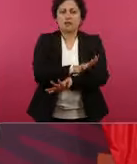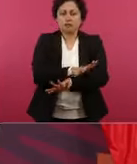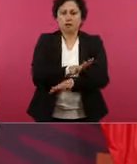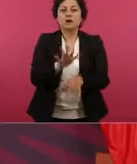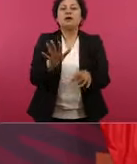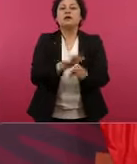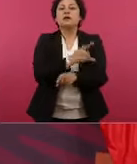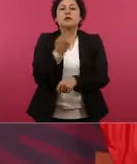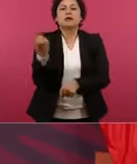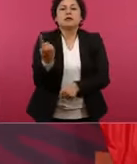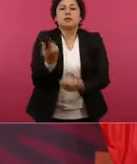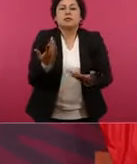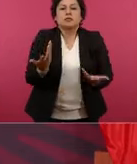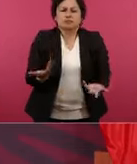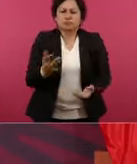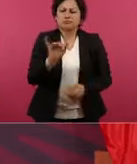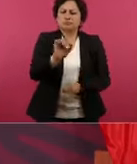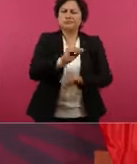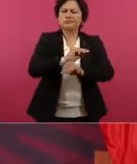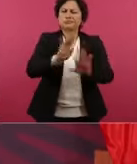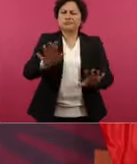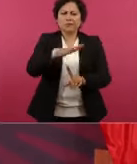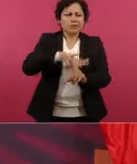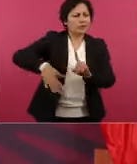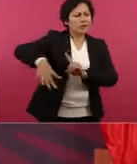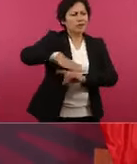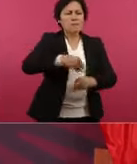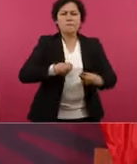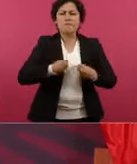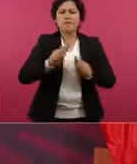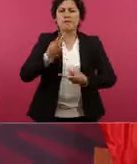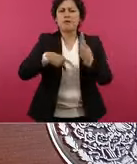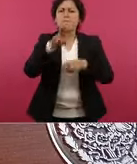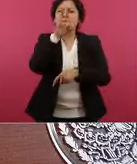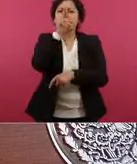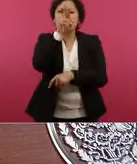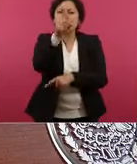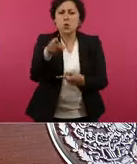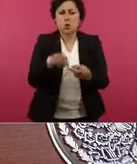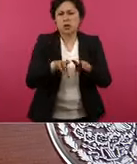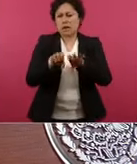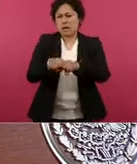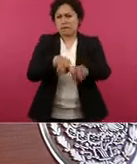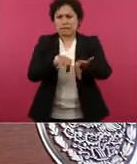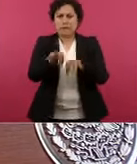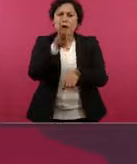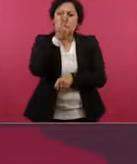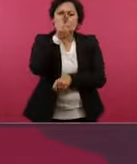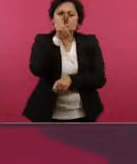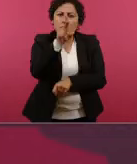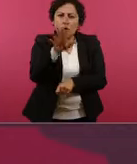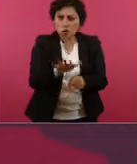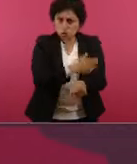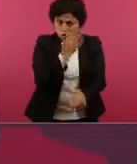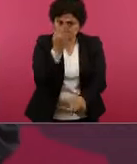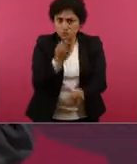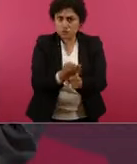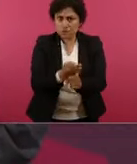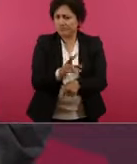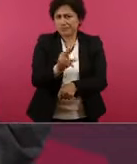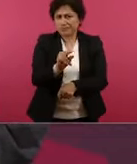que haya mejores condiciones de vida, mejores condiciones de trabajo. Decía Martí, no solo es